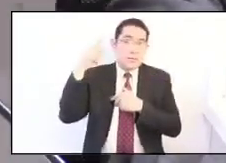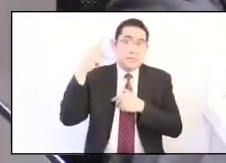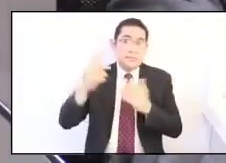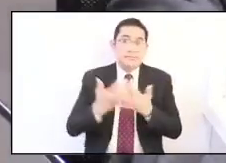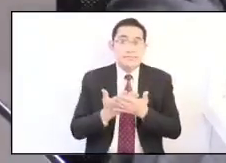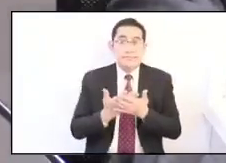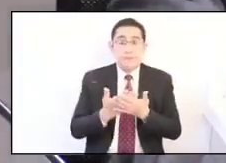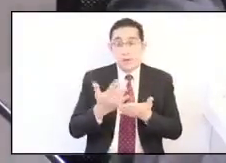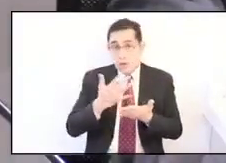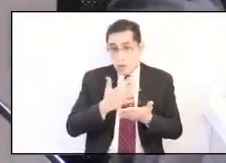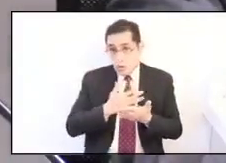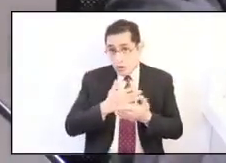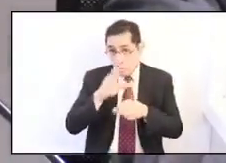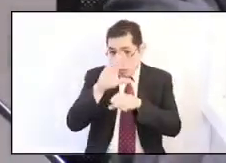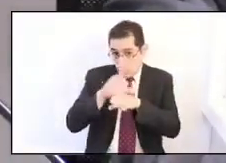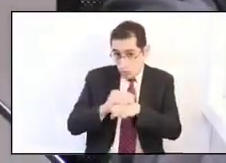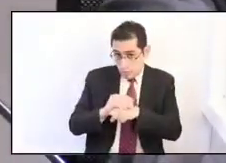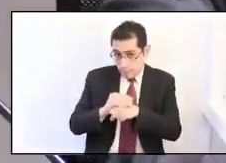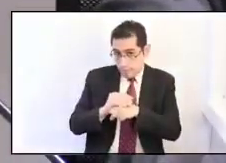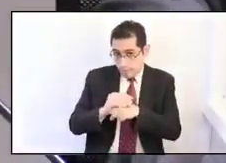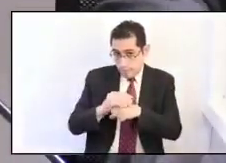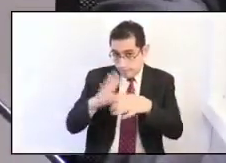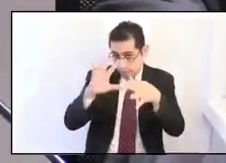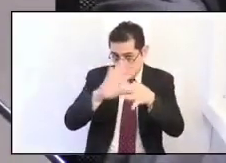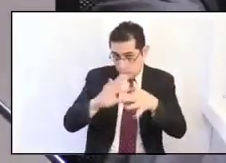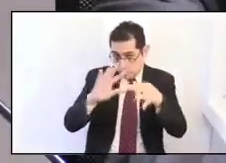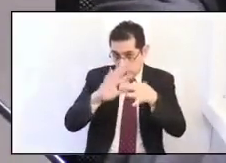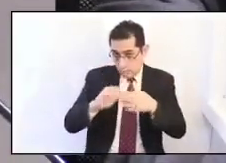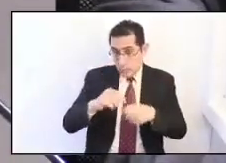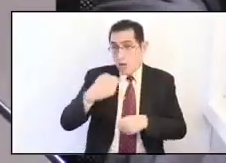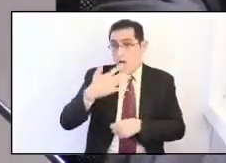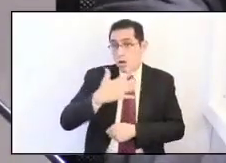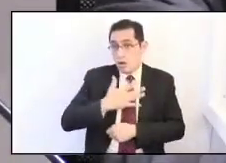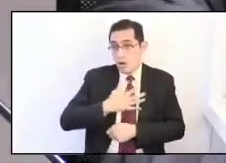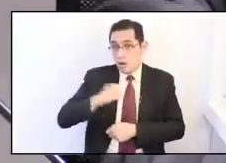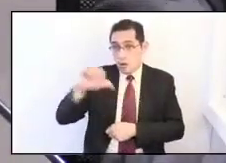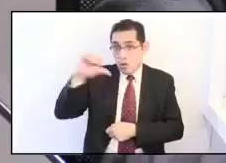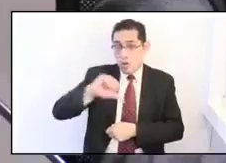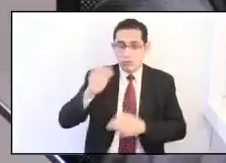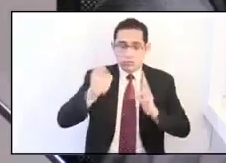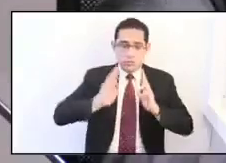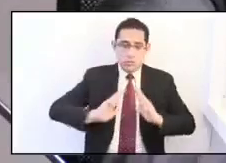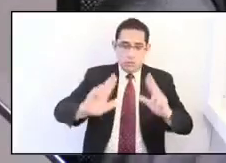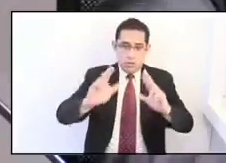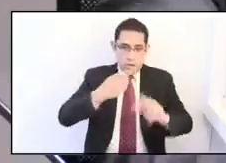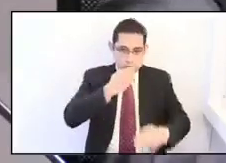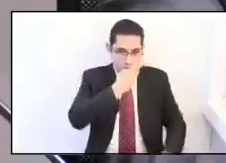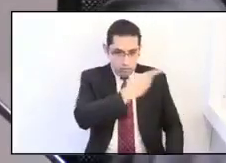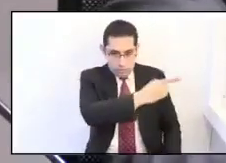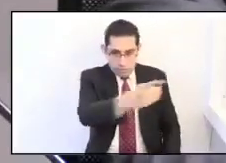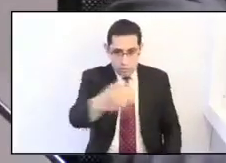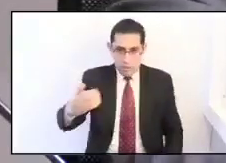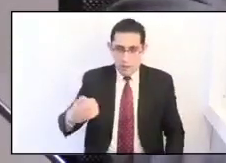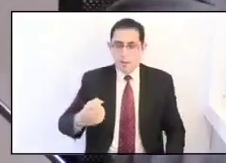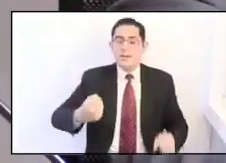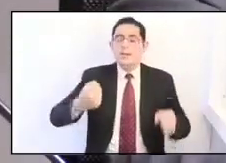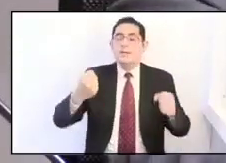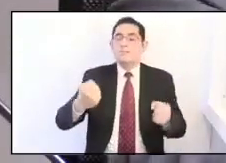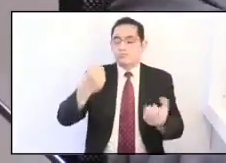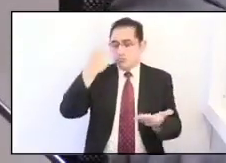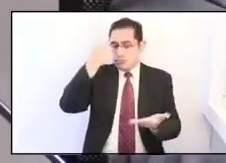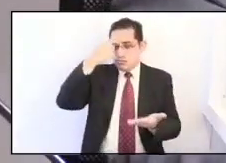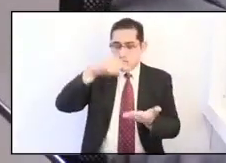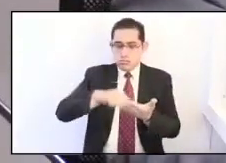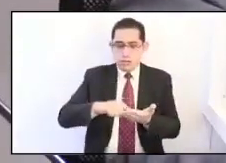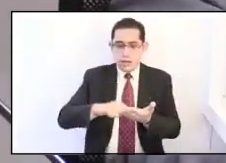Por lo que me permito hacer uso de la palabra. El día de hoy es para mí un gran honor dirigirme a ustedes con la firme convicción de que